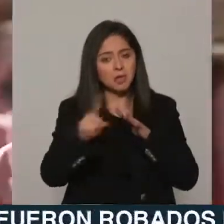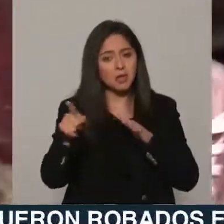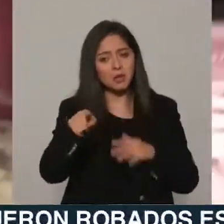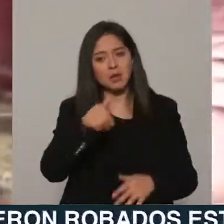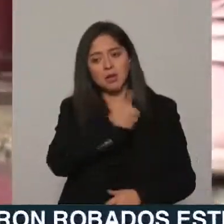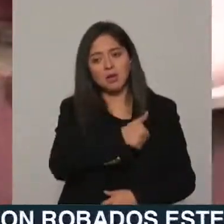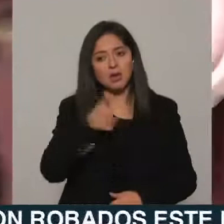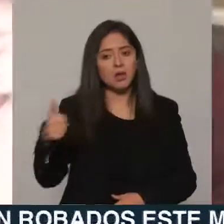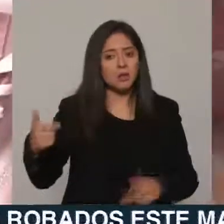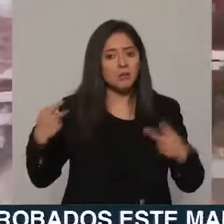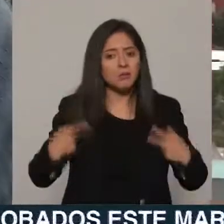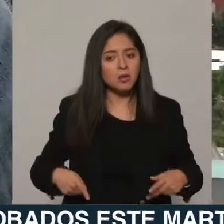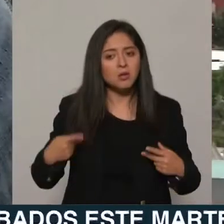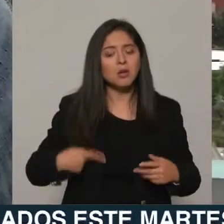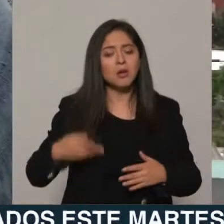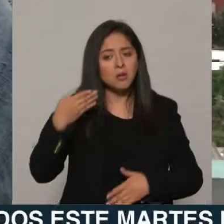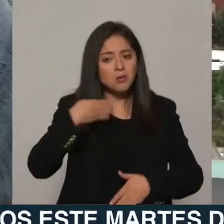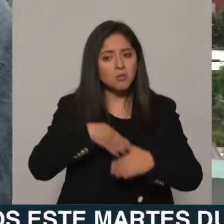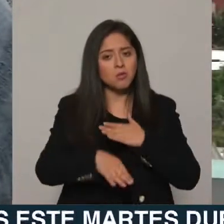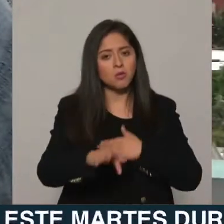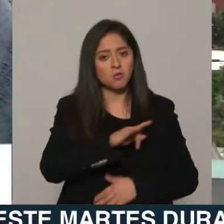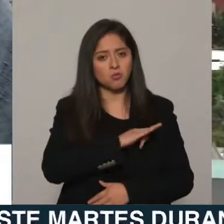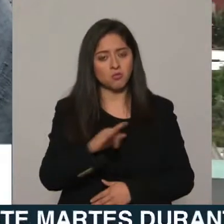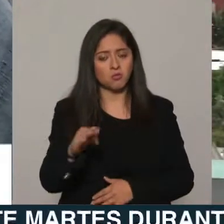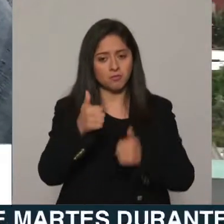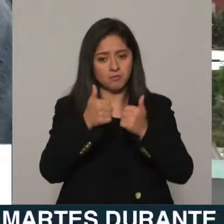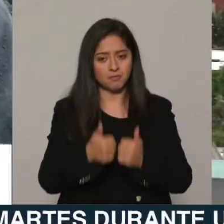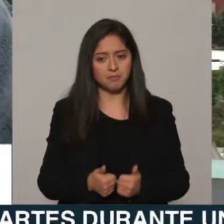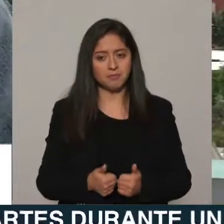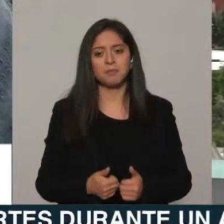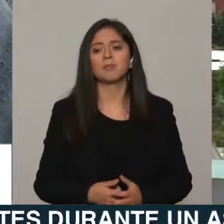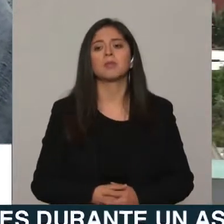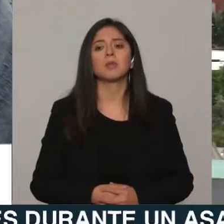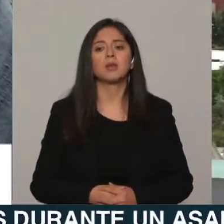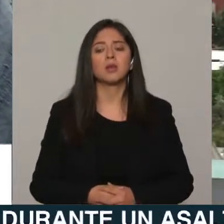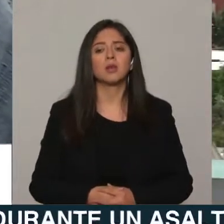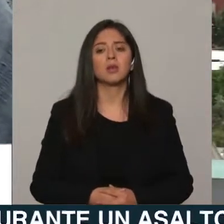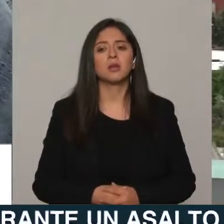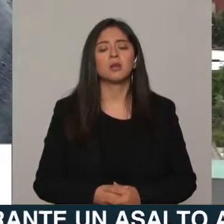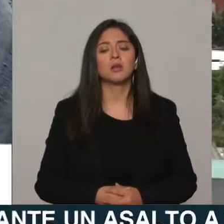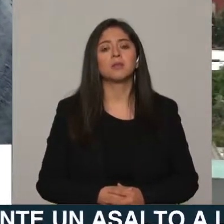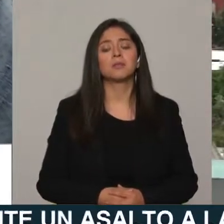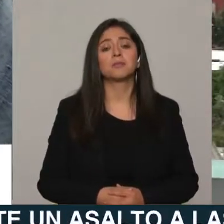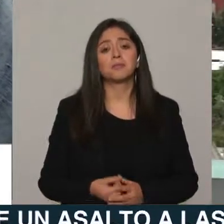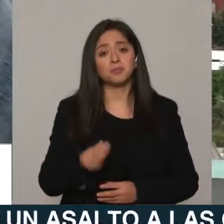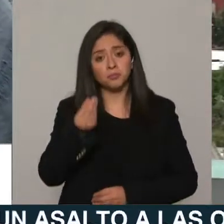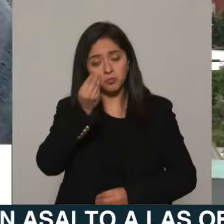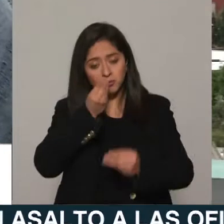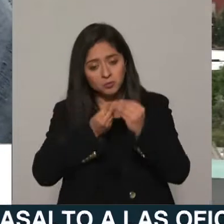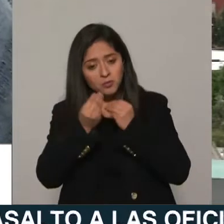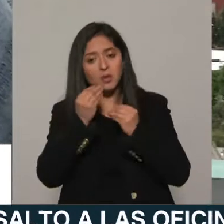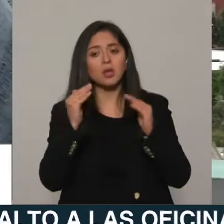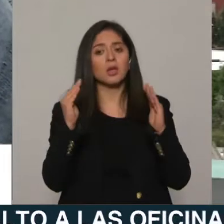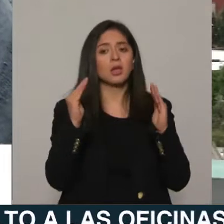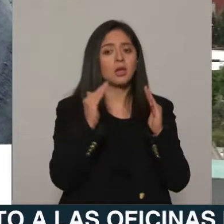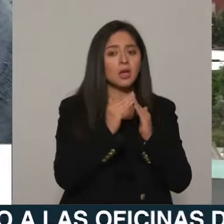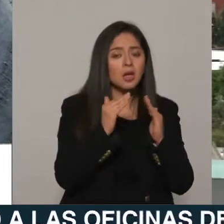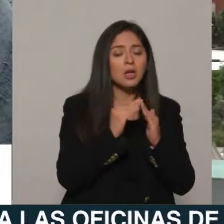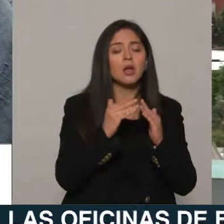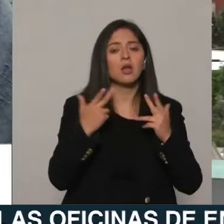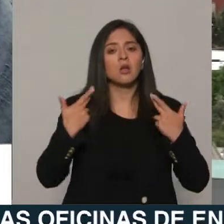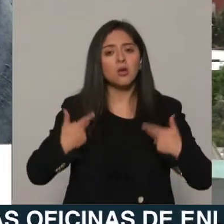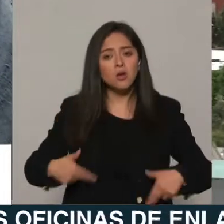de los que atraviesan nuestro país. Bueno, además del alimento y la casa, la ropa, 2